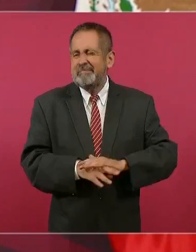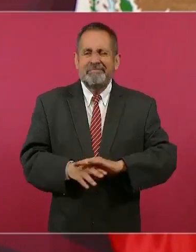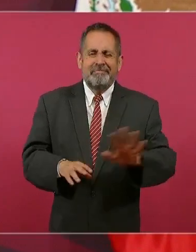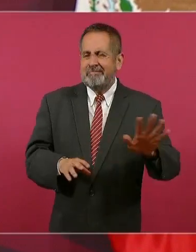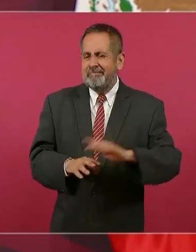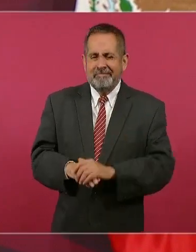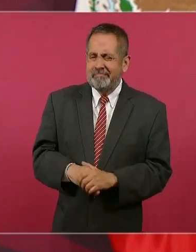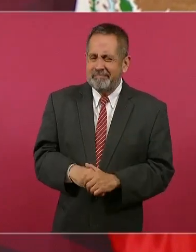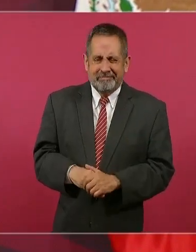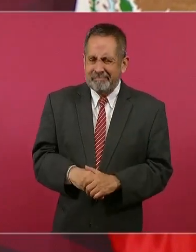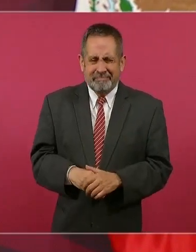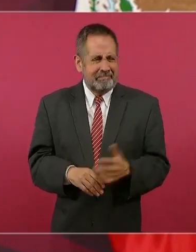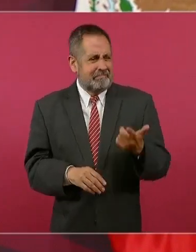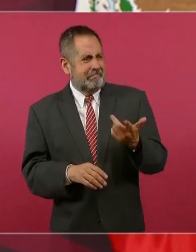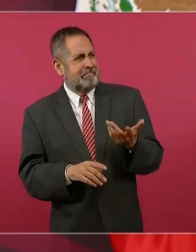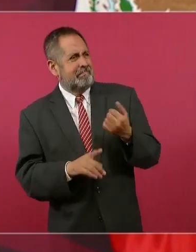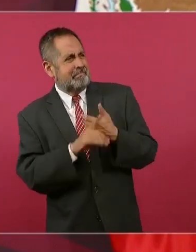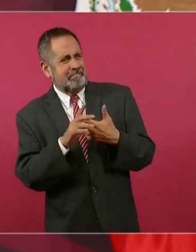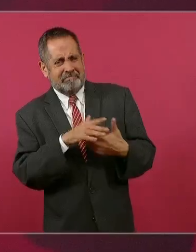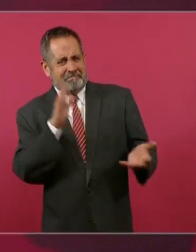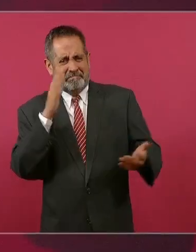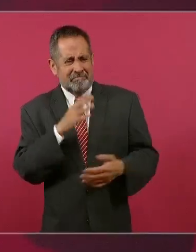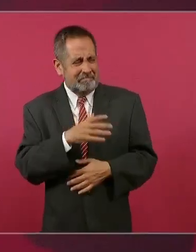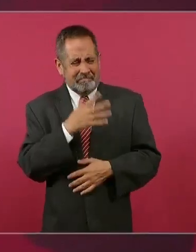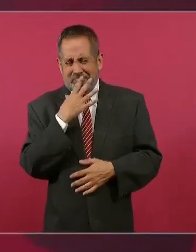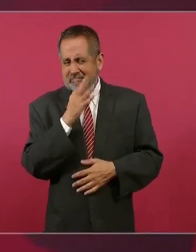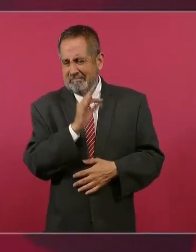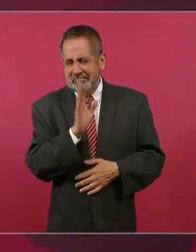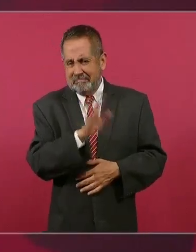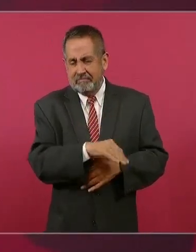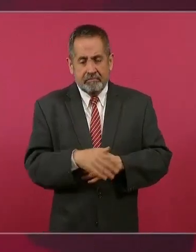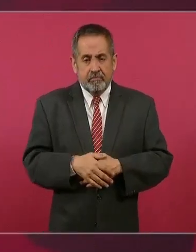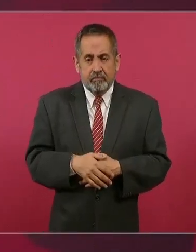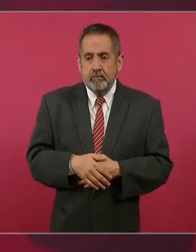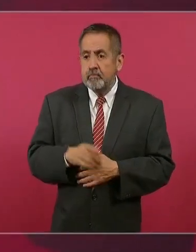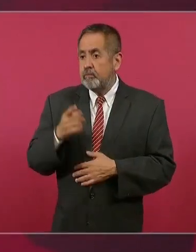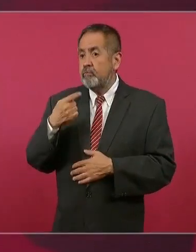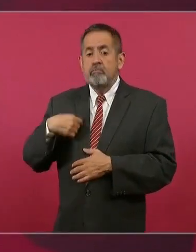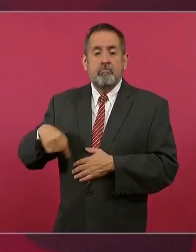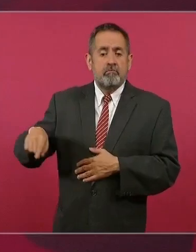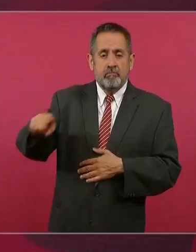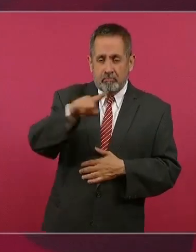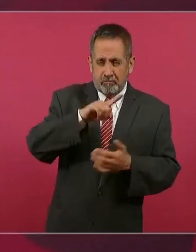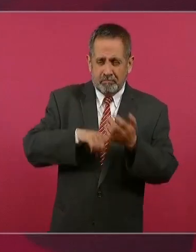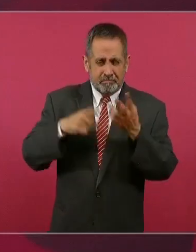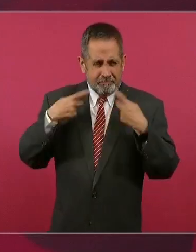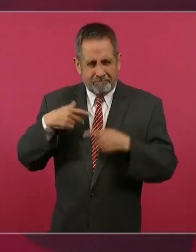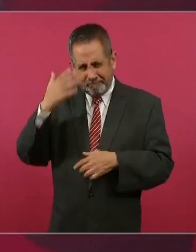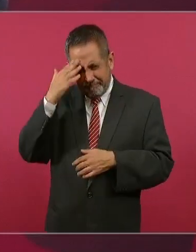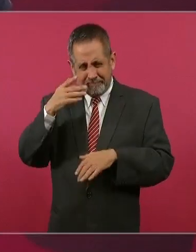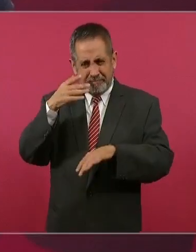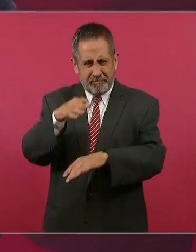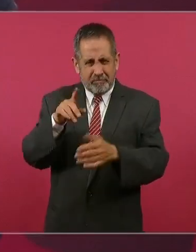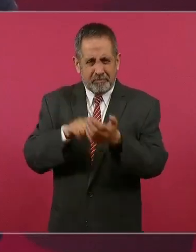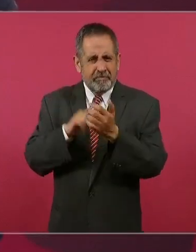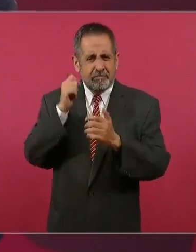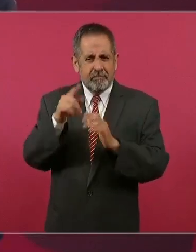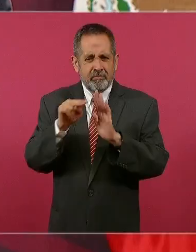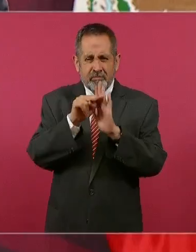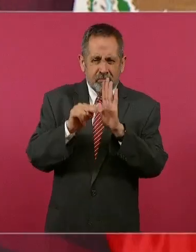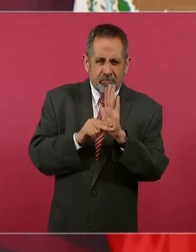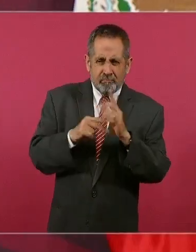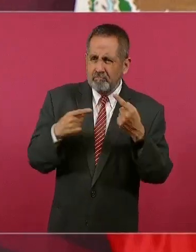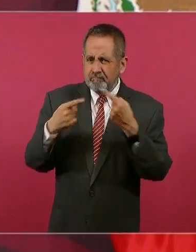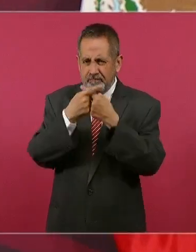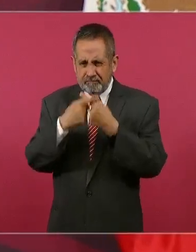a hacer grande algo que, sí, de veras, los que nos están escuchando, ¿saben algo sobre una polémica sobre las